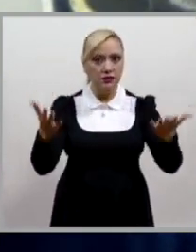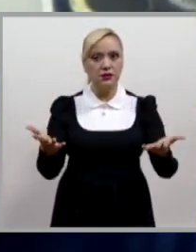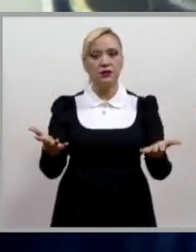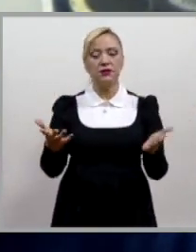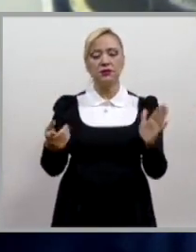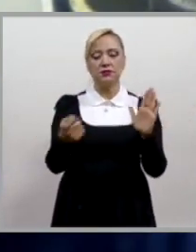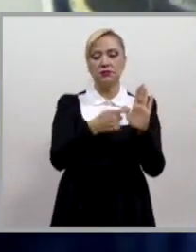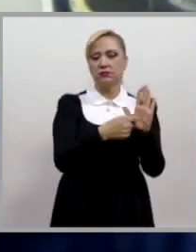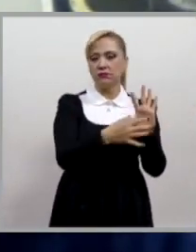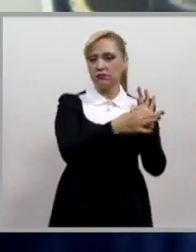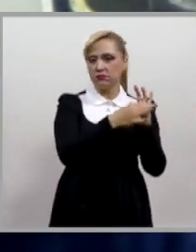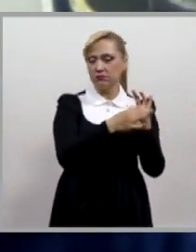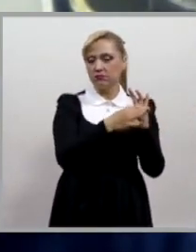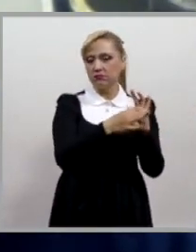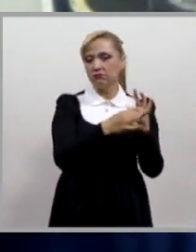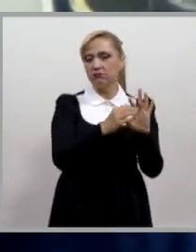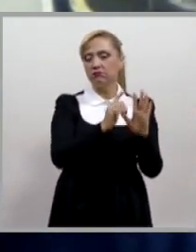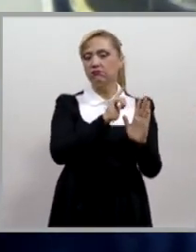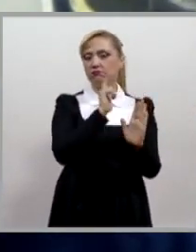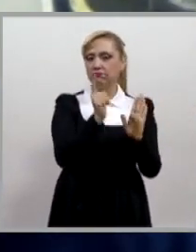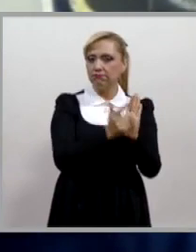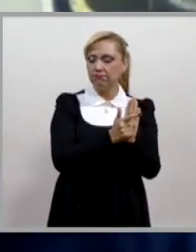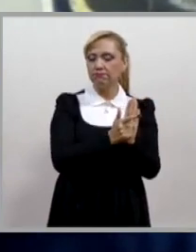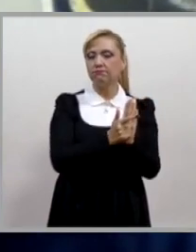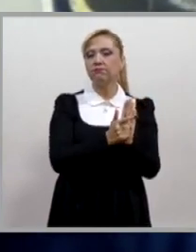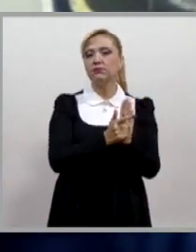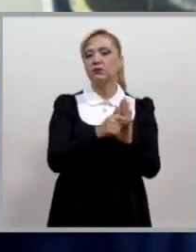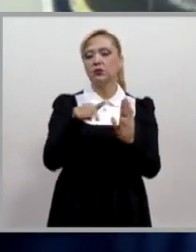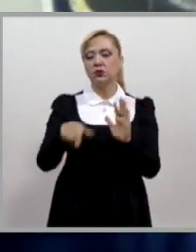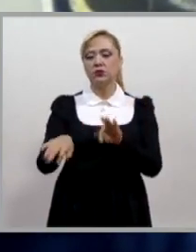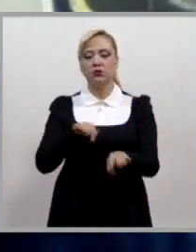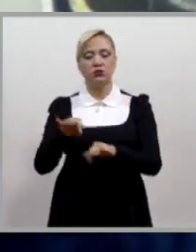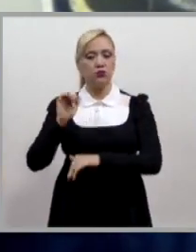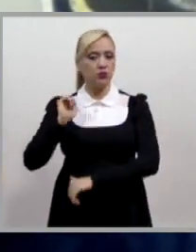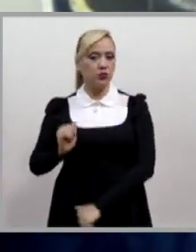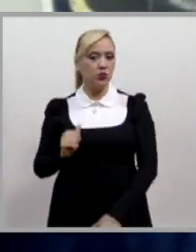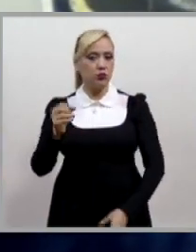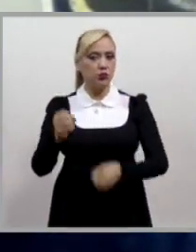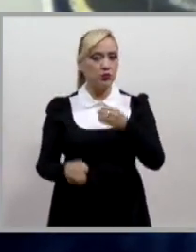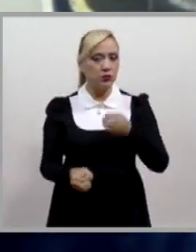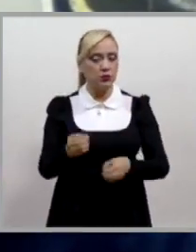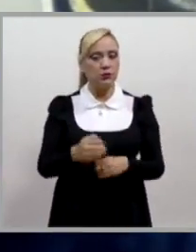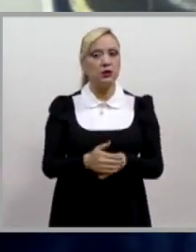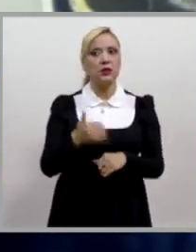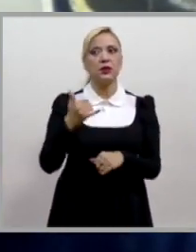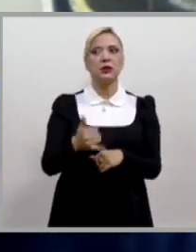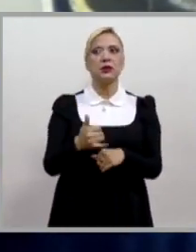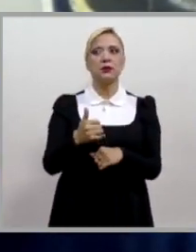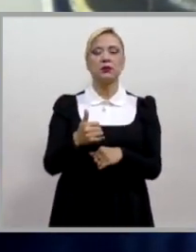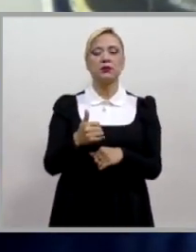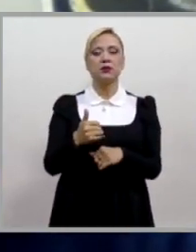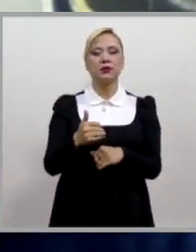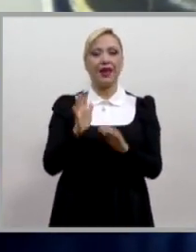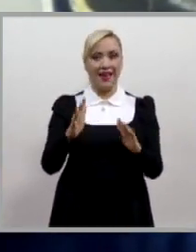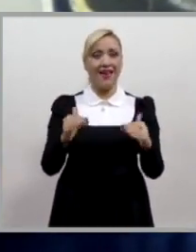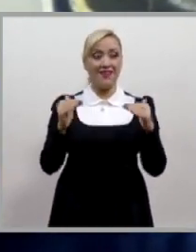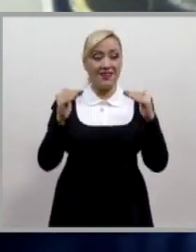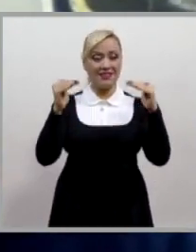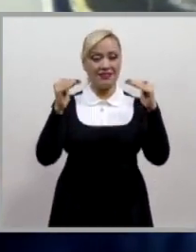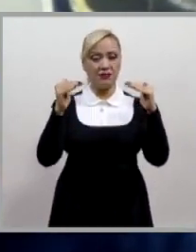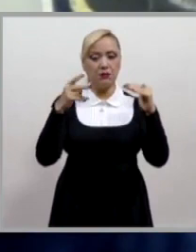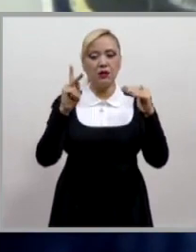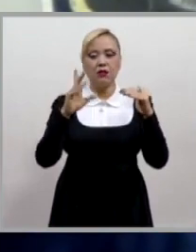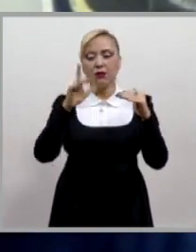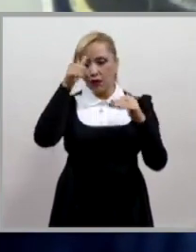marco del acceso a la justicia, del papel del Poder Judicial, pero creo que también con los avances vienen más retos, ¿no?